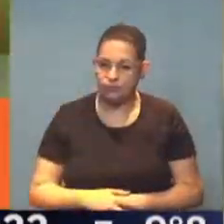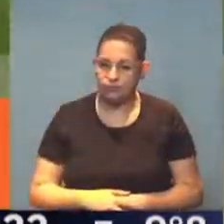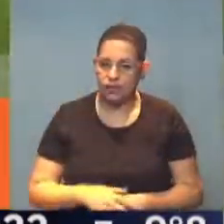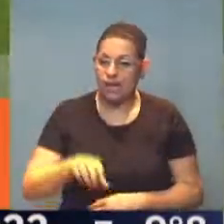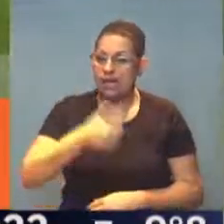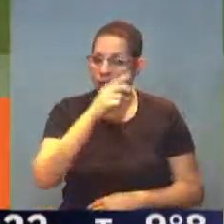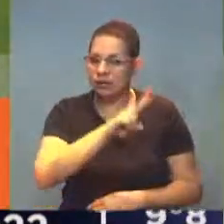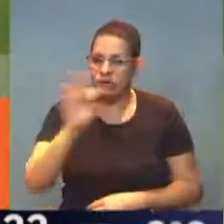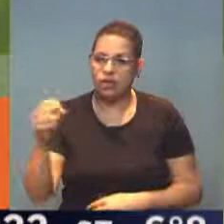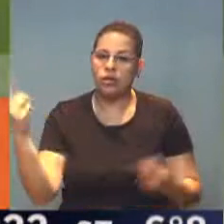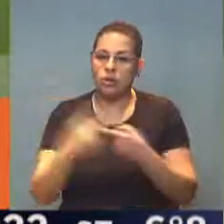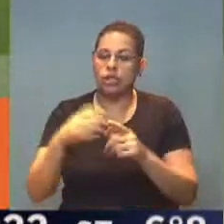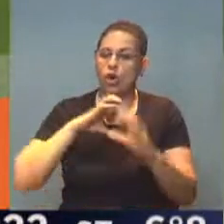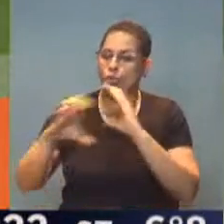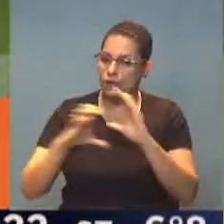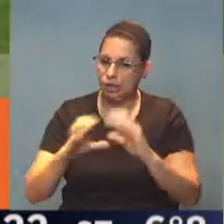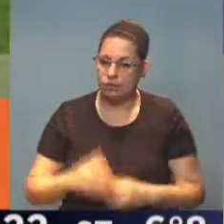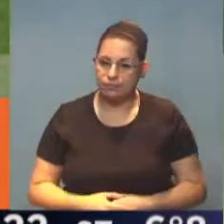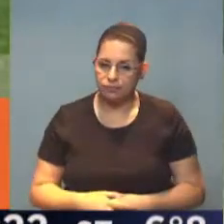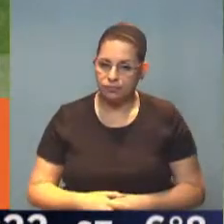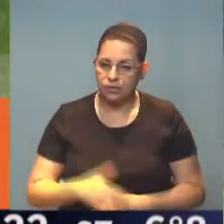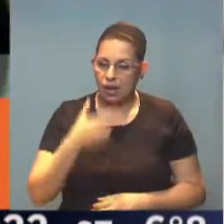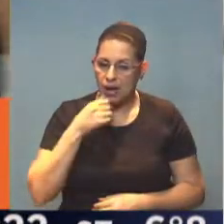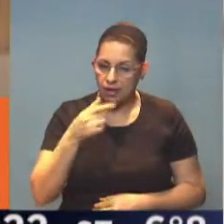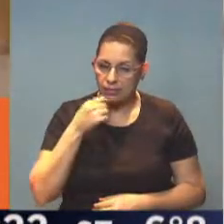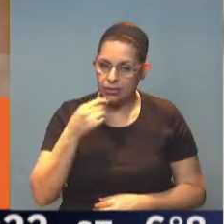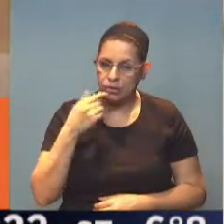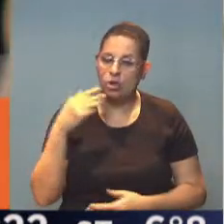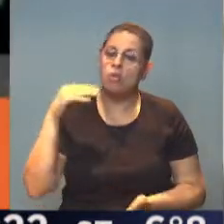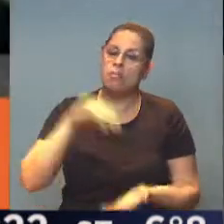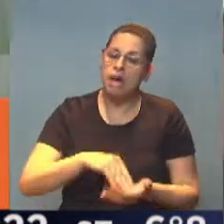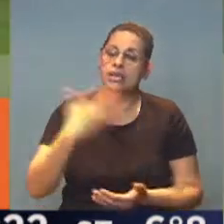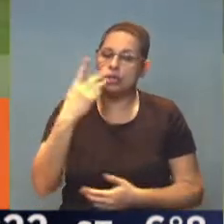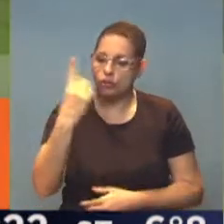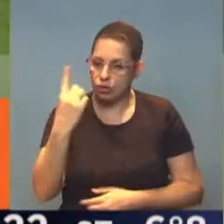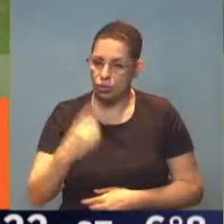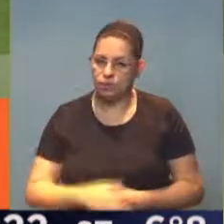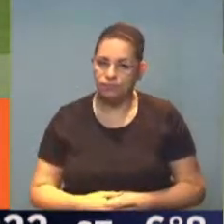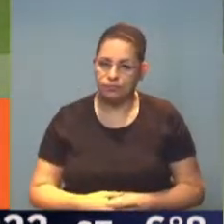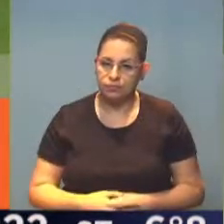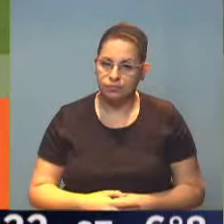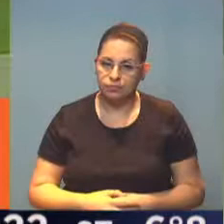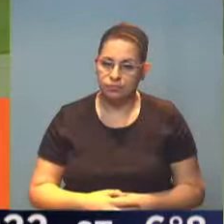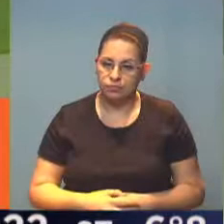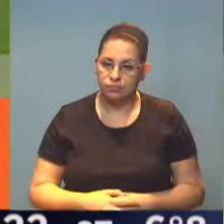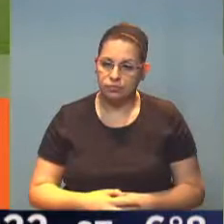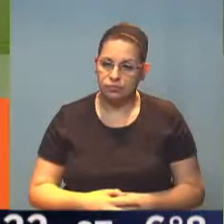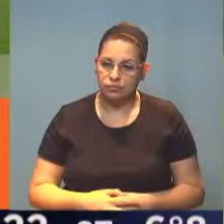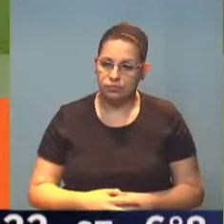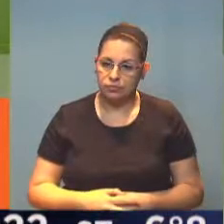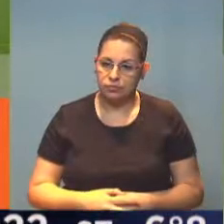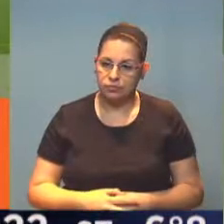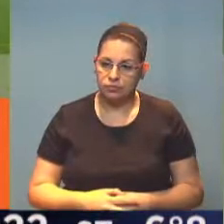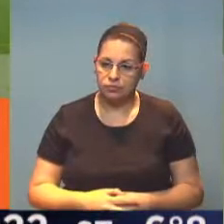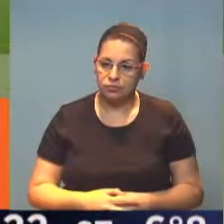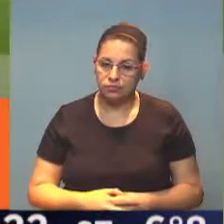ganaba 2-0 frente a Comunicaciones. El árbitro Vigliano daba 5 minutos más de tiempo adicionado y hubo